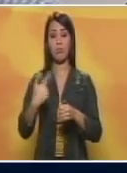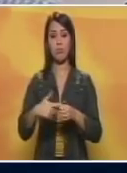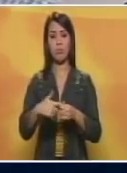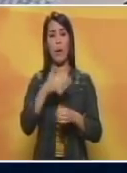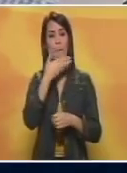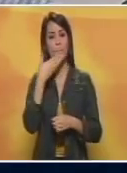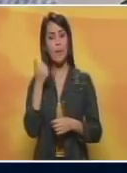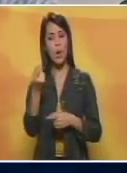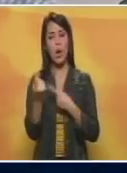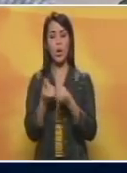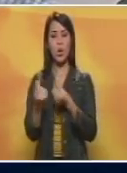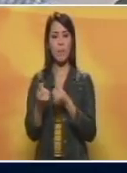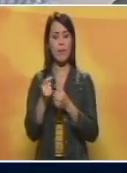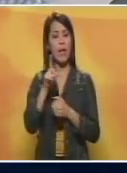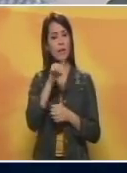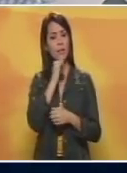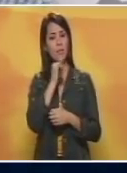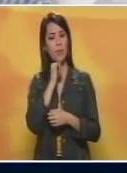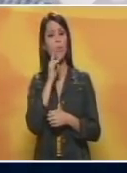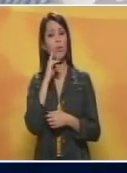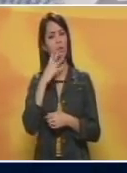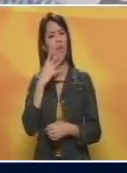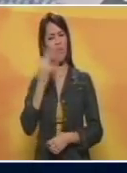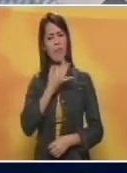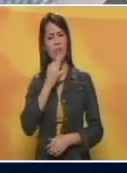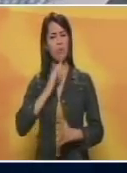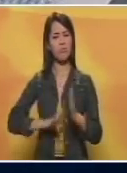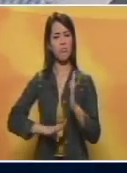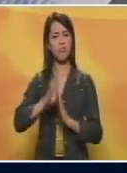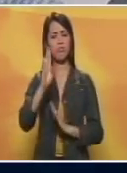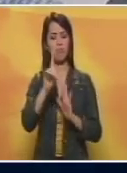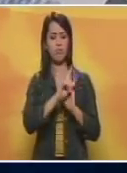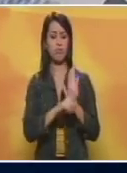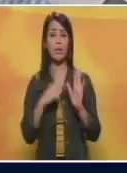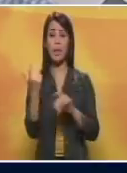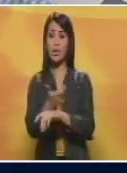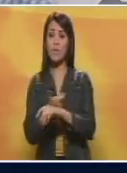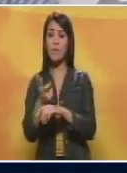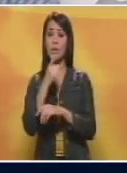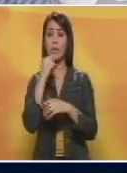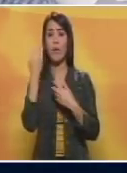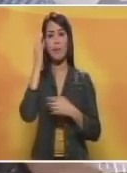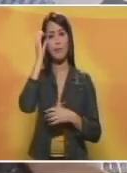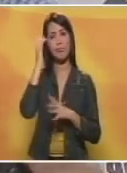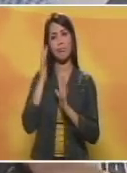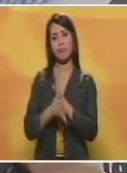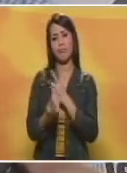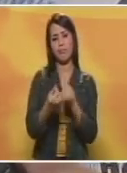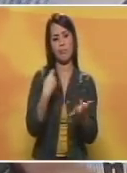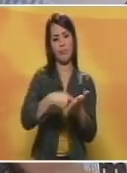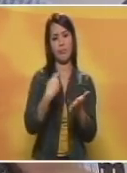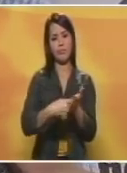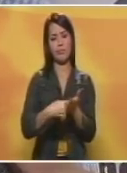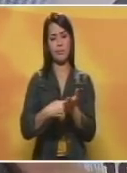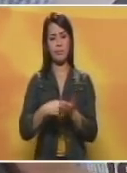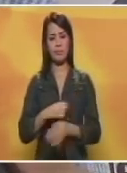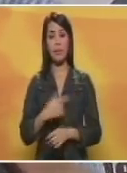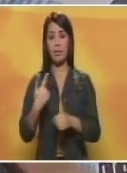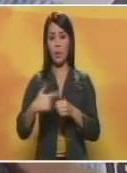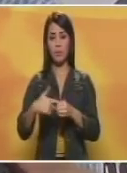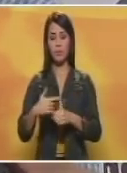mejora en la economía y señaló que lo que en realidad impulsa la medida es que el gobierno ya no tiene capacidad de financiar el consumo del